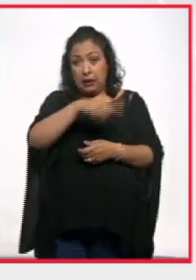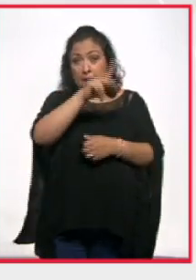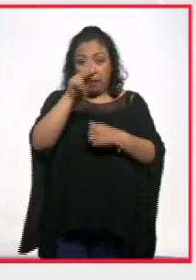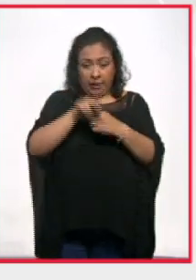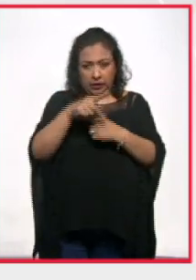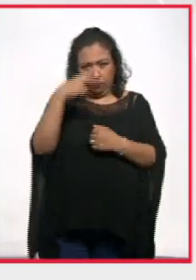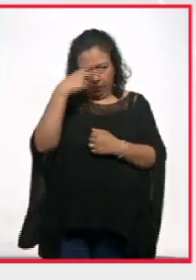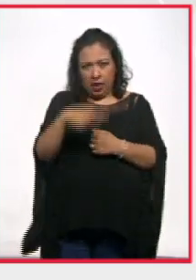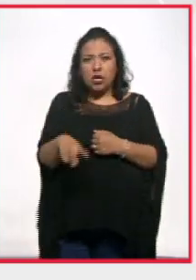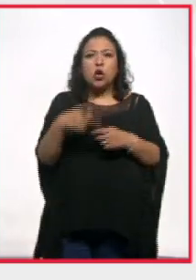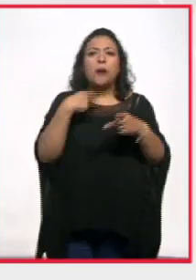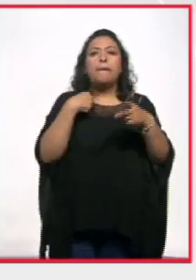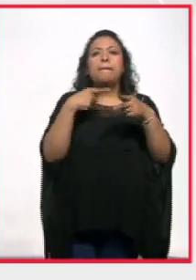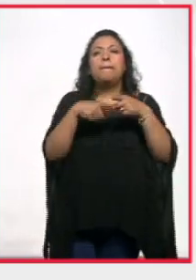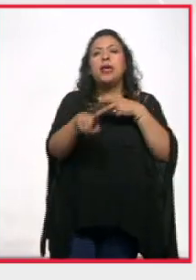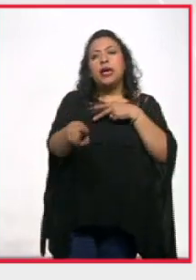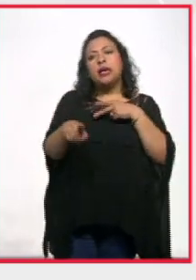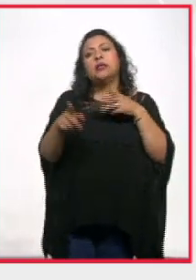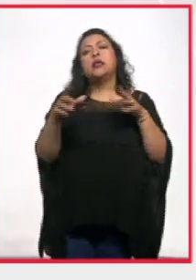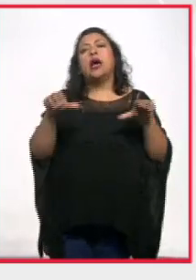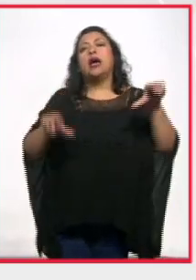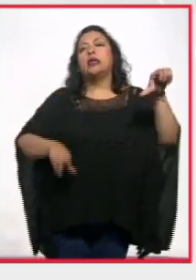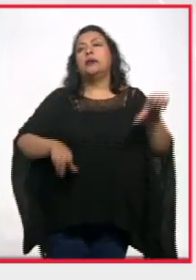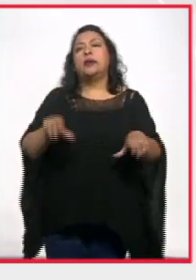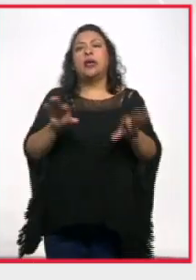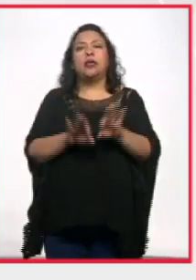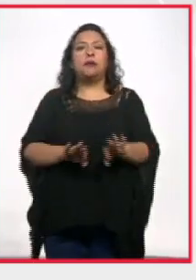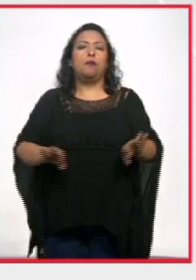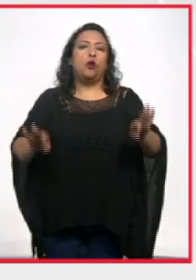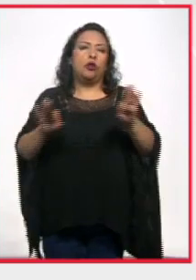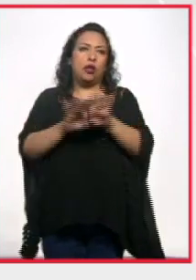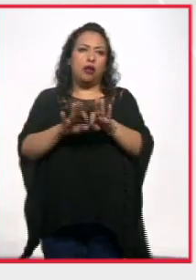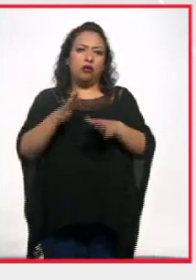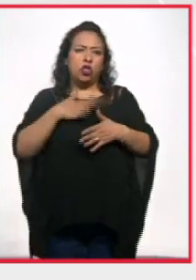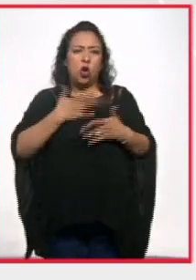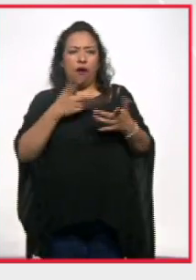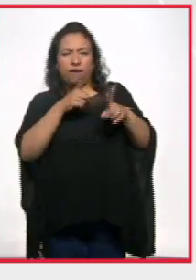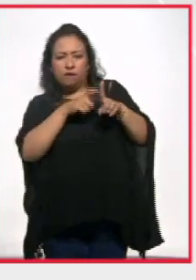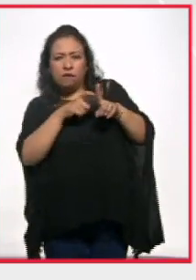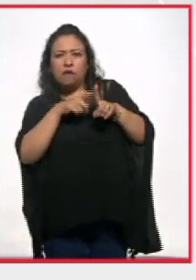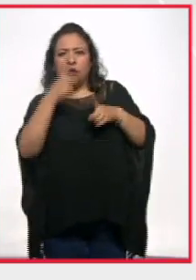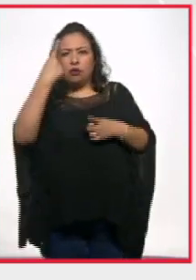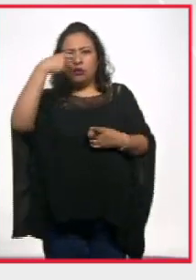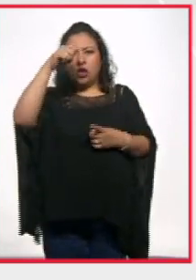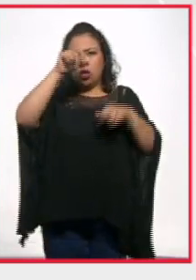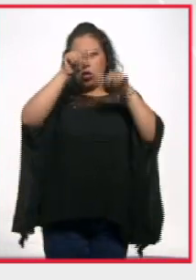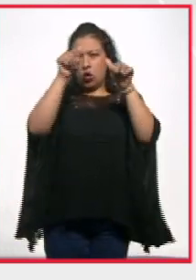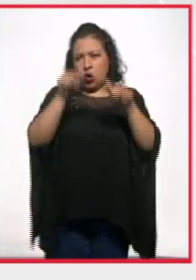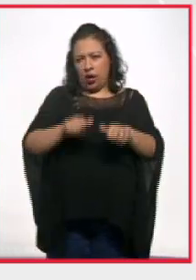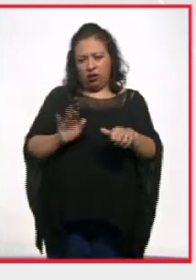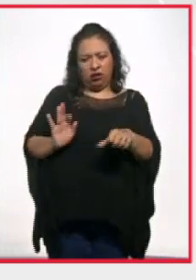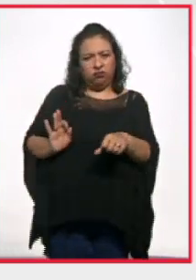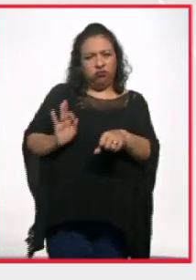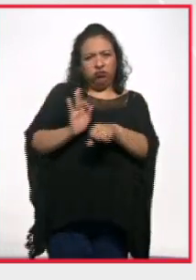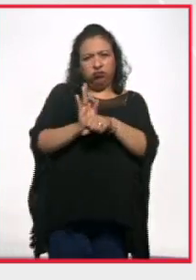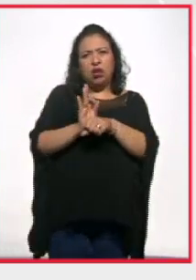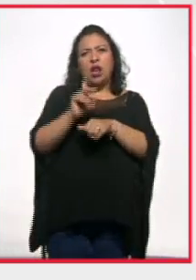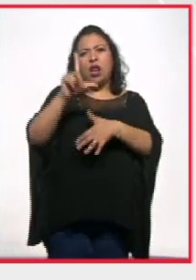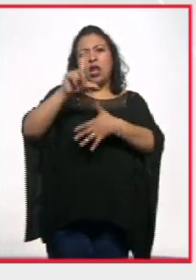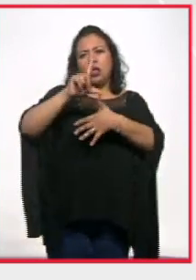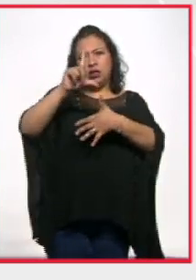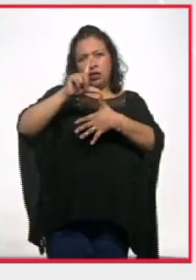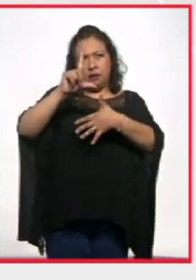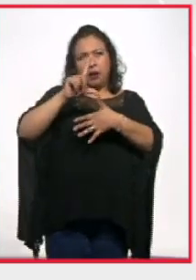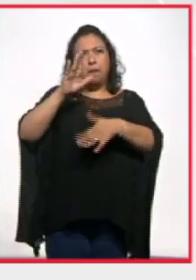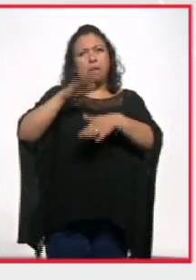país cuando él inicia una actividad muy importante como crítico y como teórico del arte, defensor de Latinoamérica,